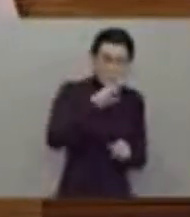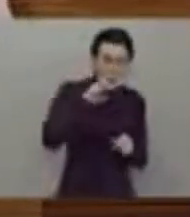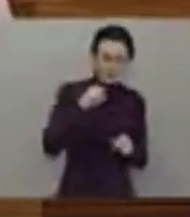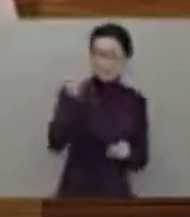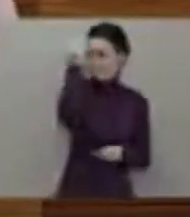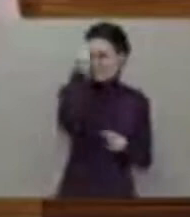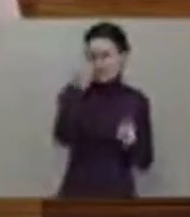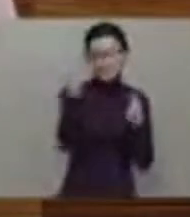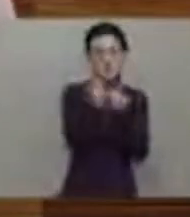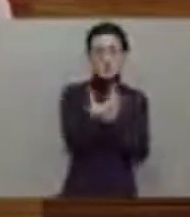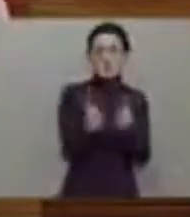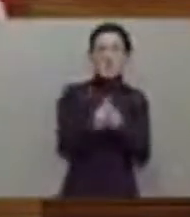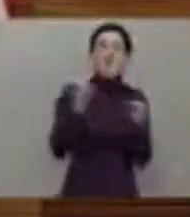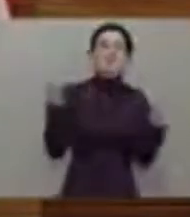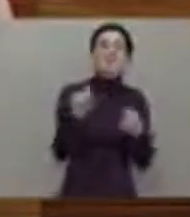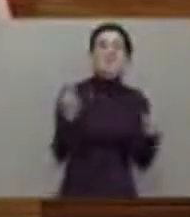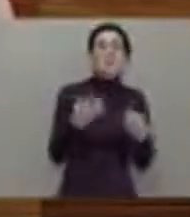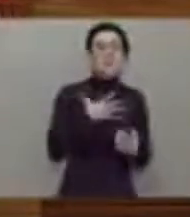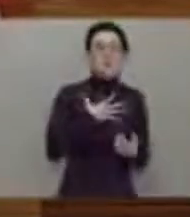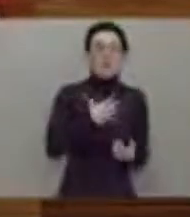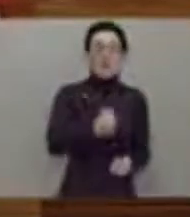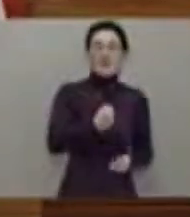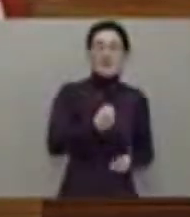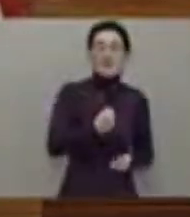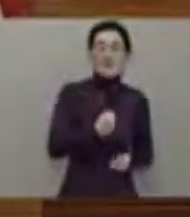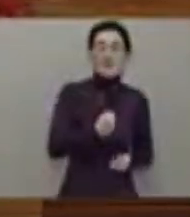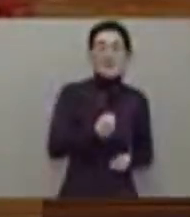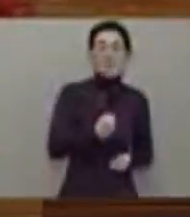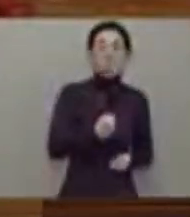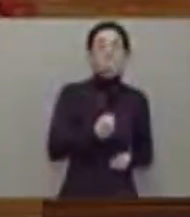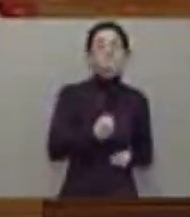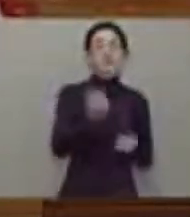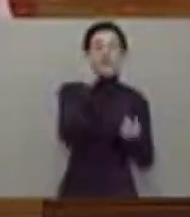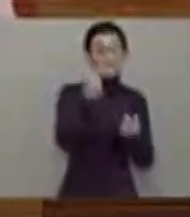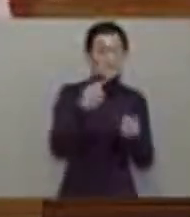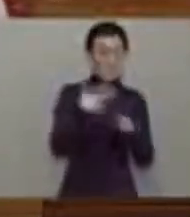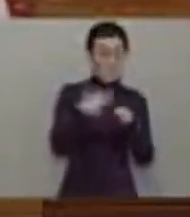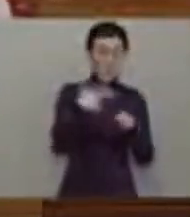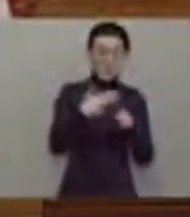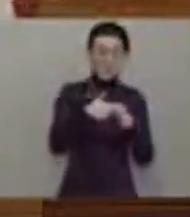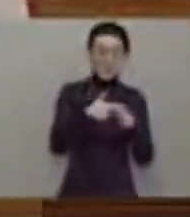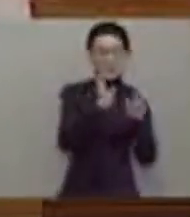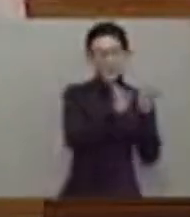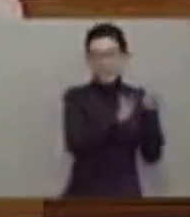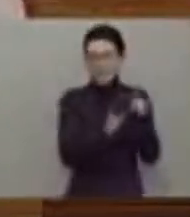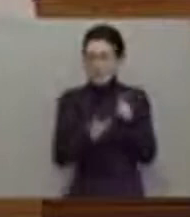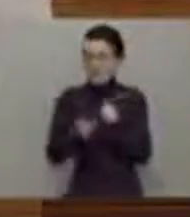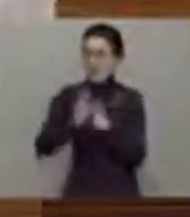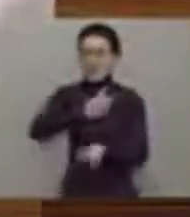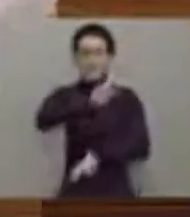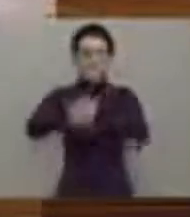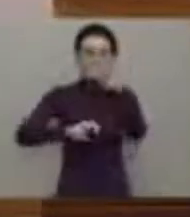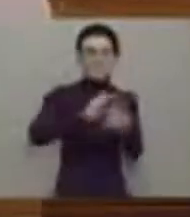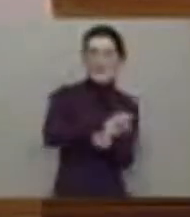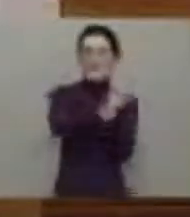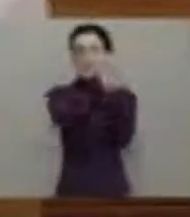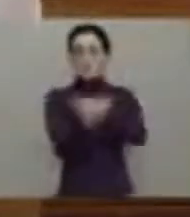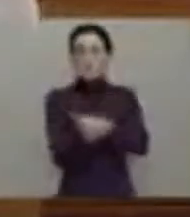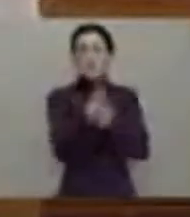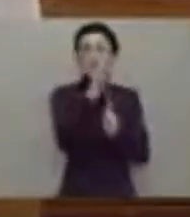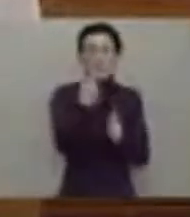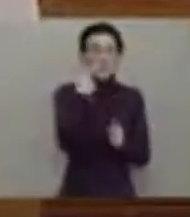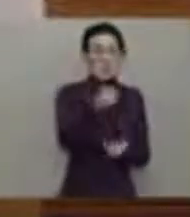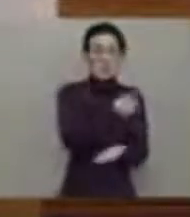no, y creemos que hay que tener la valentía de reconducir esas políticas porque han demostrado que se consumen